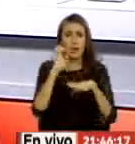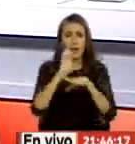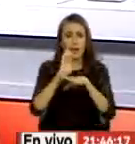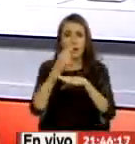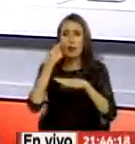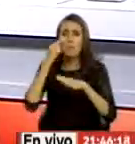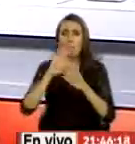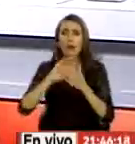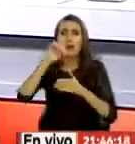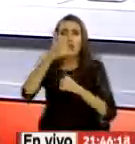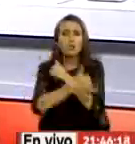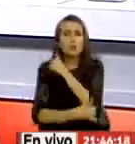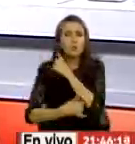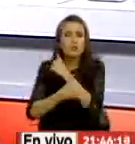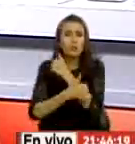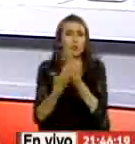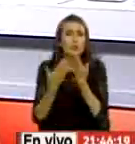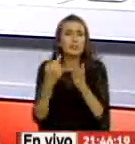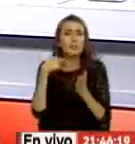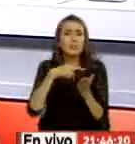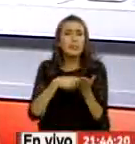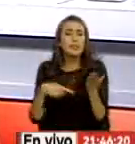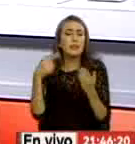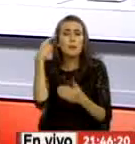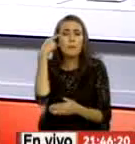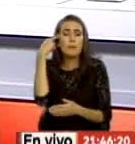exterior que puedan tener sobre nuestro país?